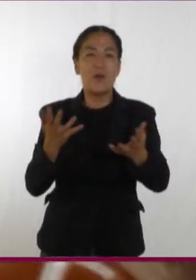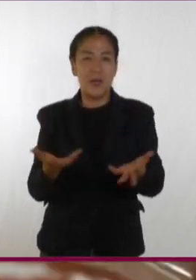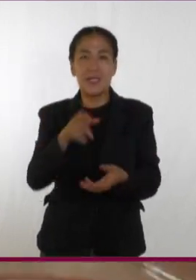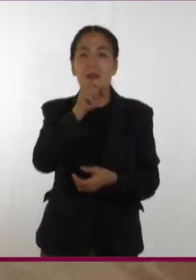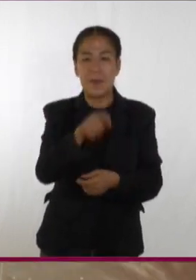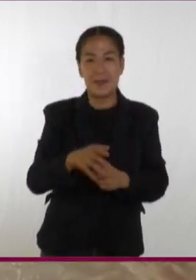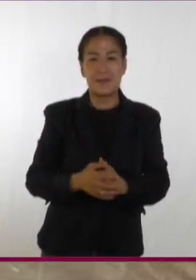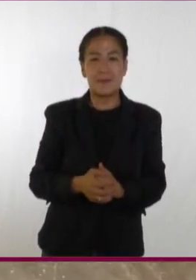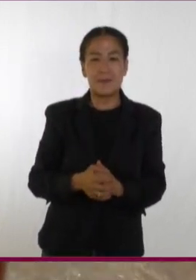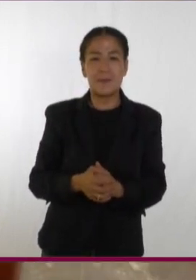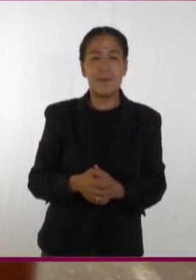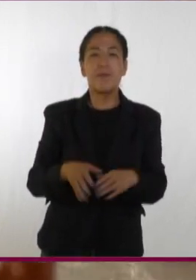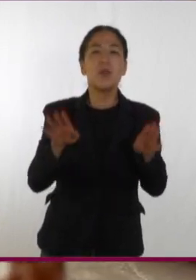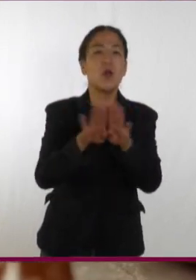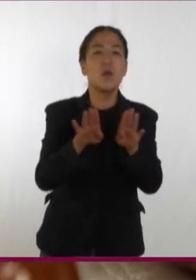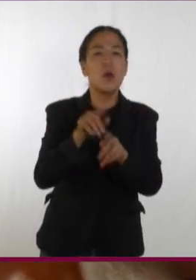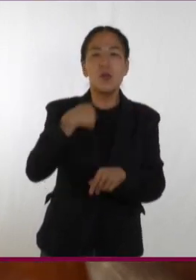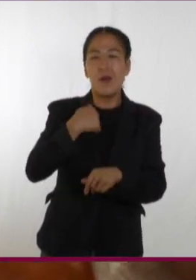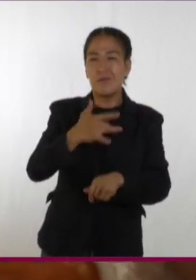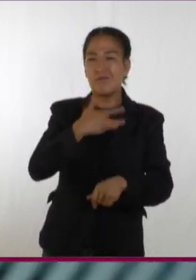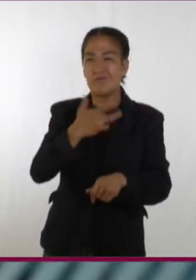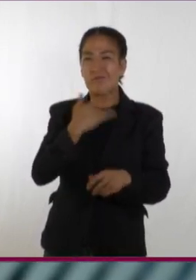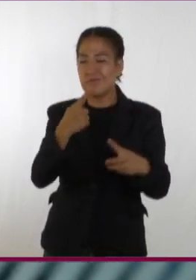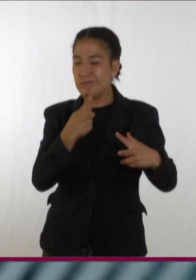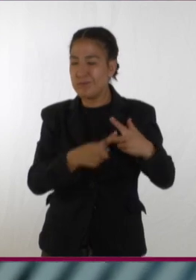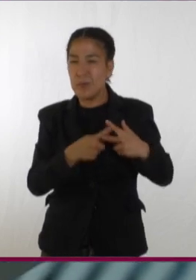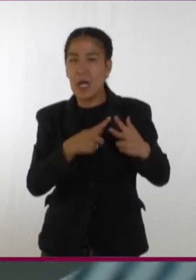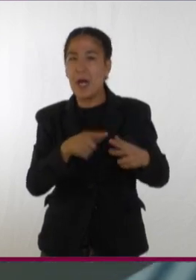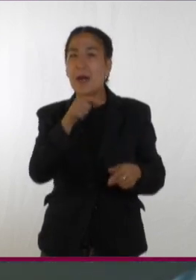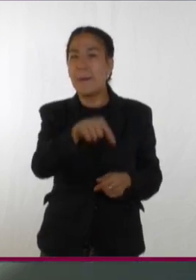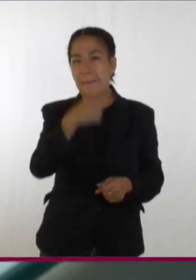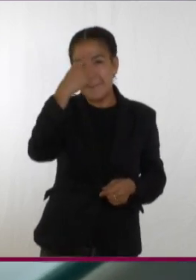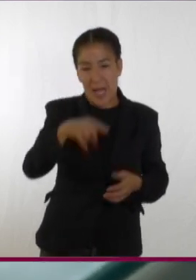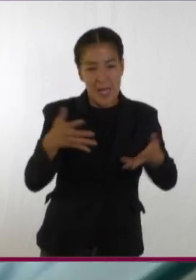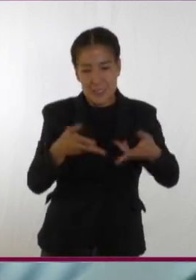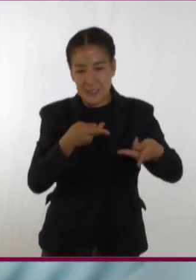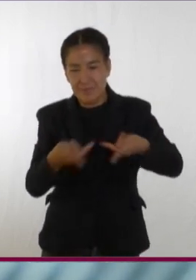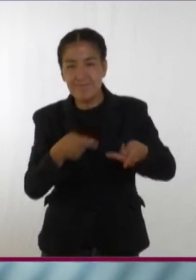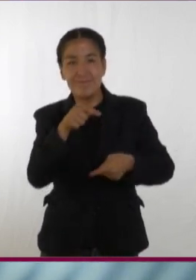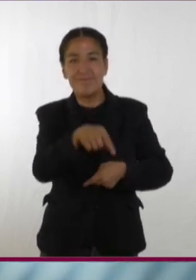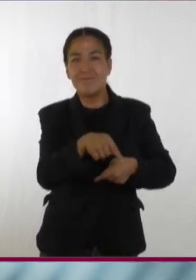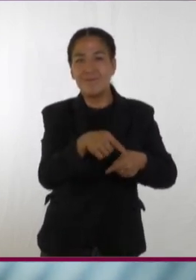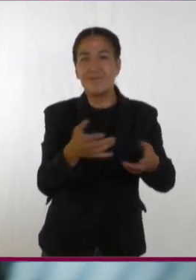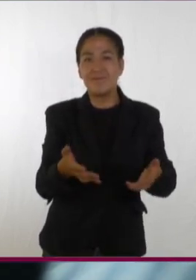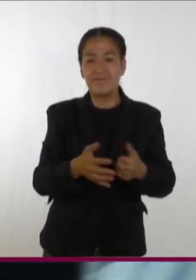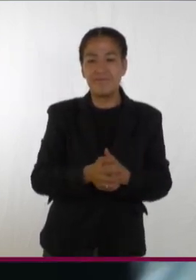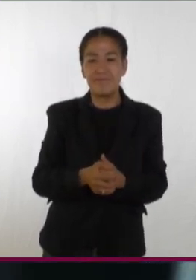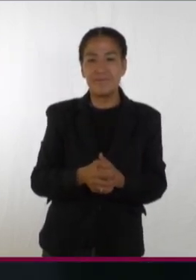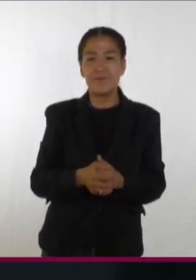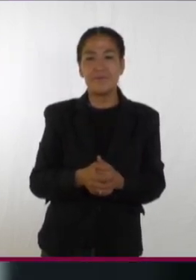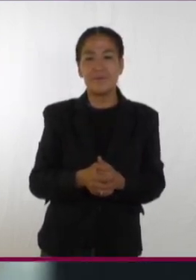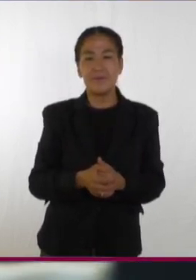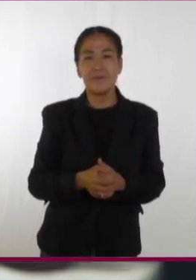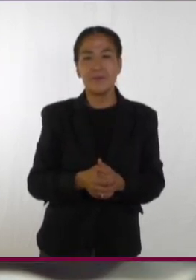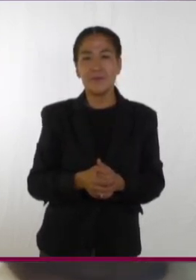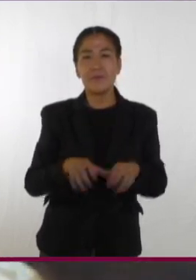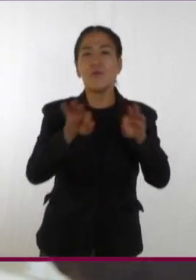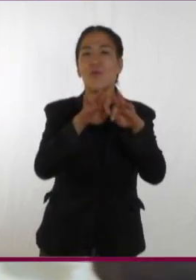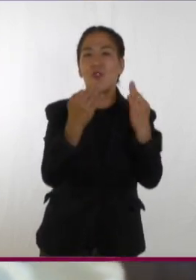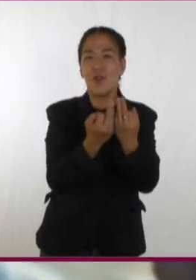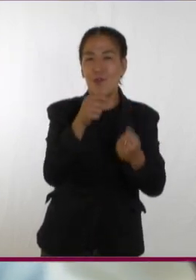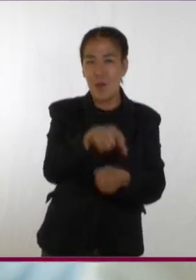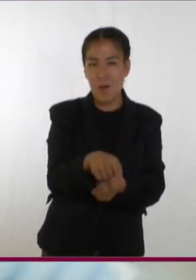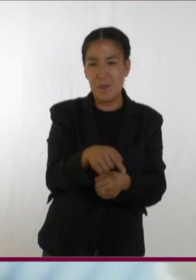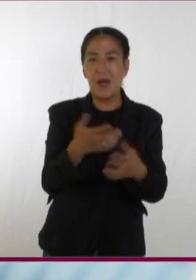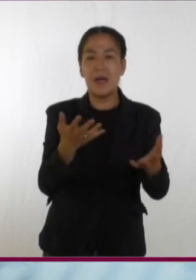la capacidad que tenga cada molde y obviamente el estimado que yo tenga o la capacidad que yo tenga en